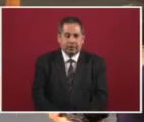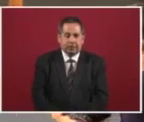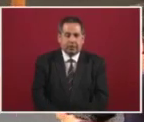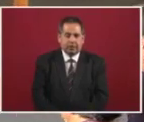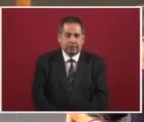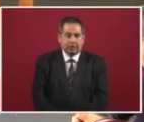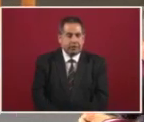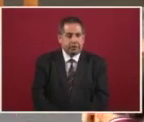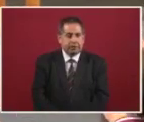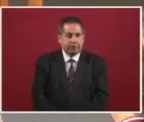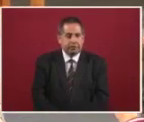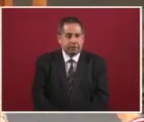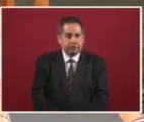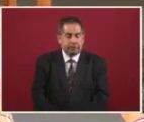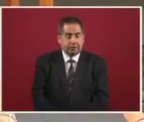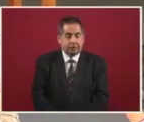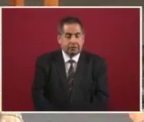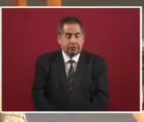Bueno, pues